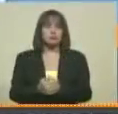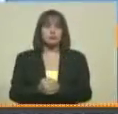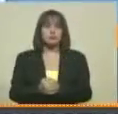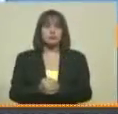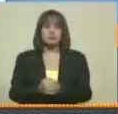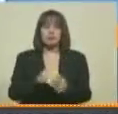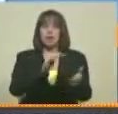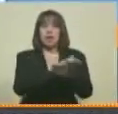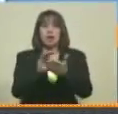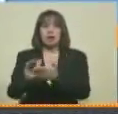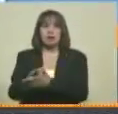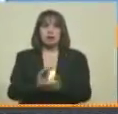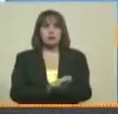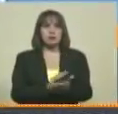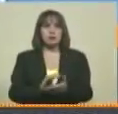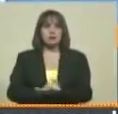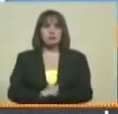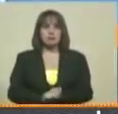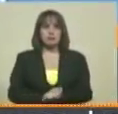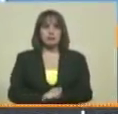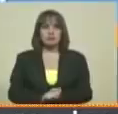Camaradas y camarados,